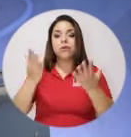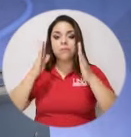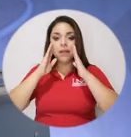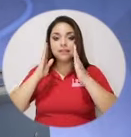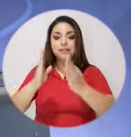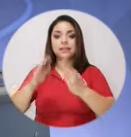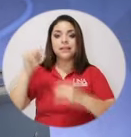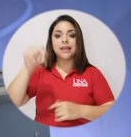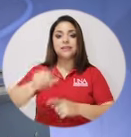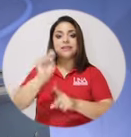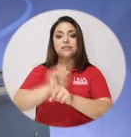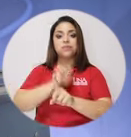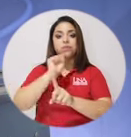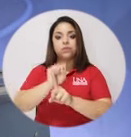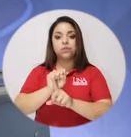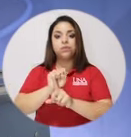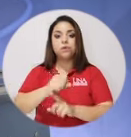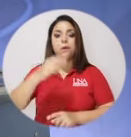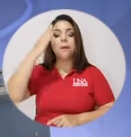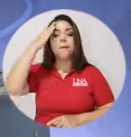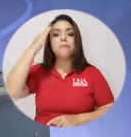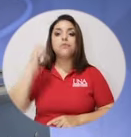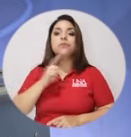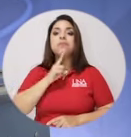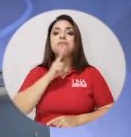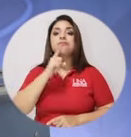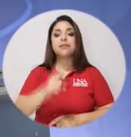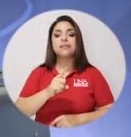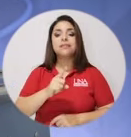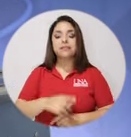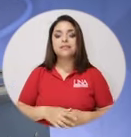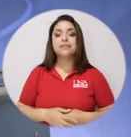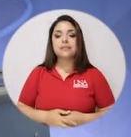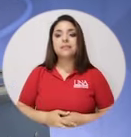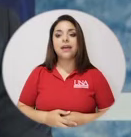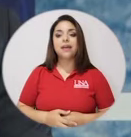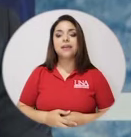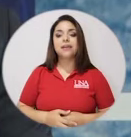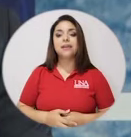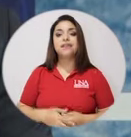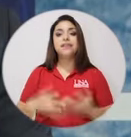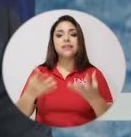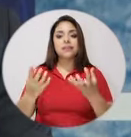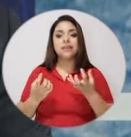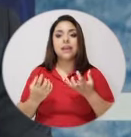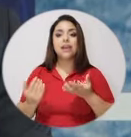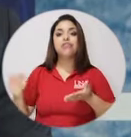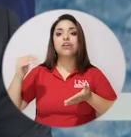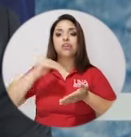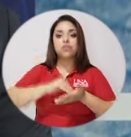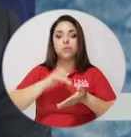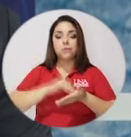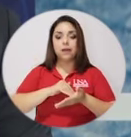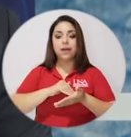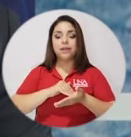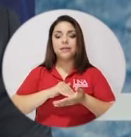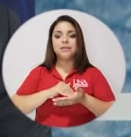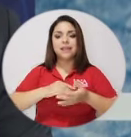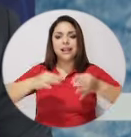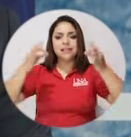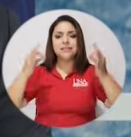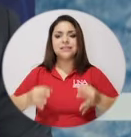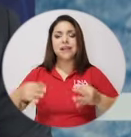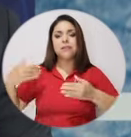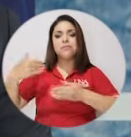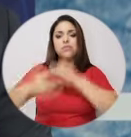porque en definitiva lo principal, como usted mencionó anteriormente y quiero retomarlo, es garantizar que el